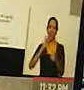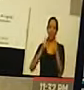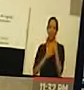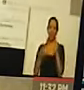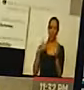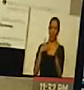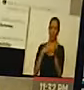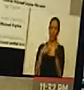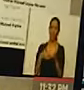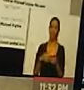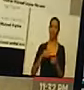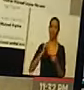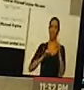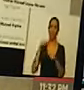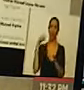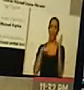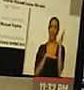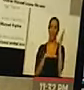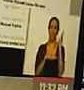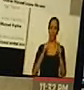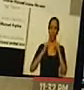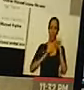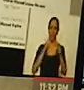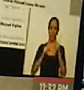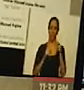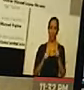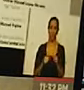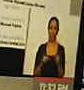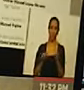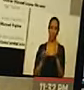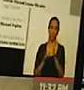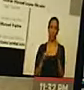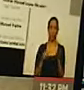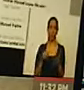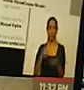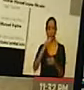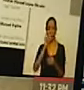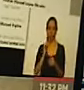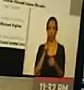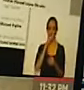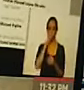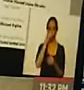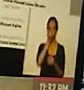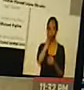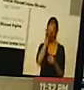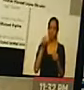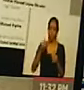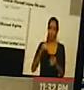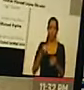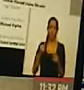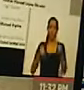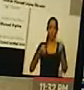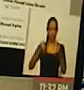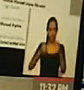en Lara, y suben el tweet en donde, bueno, pues aparece... Sí, cierto, una camioneta blindada,